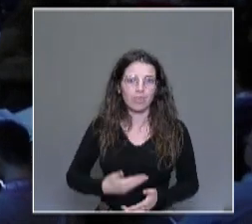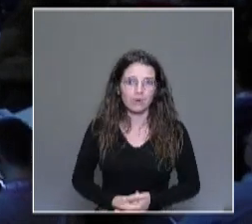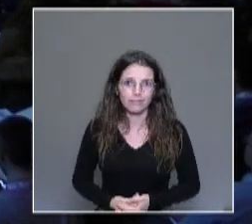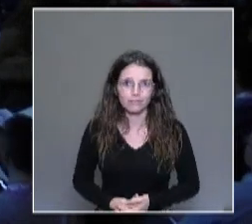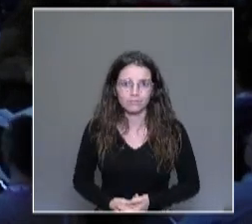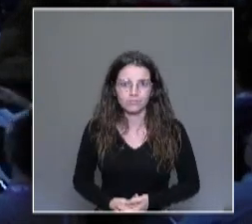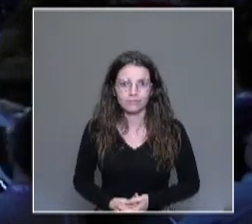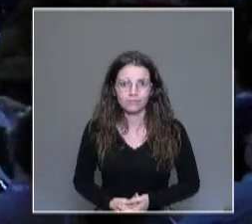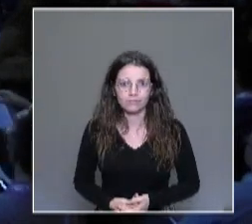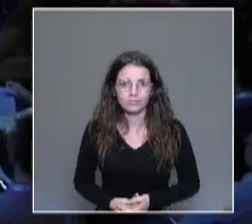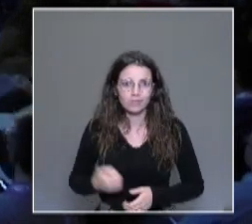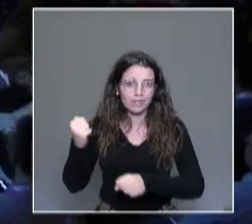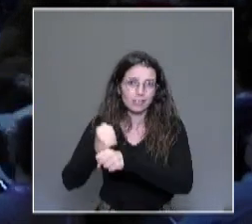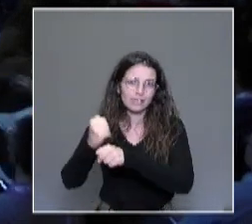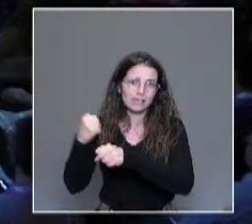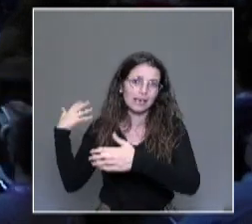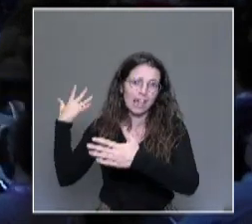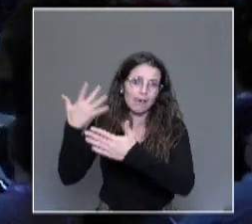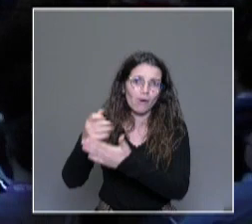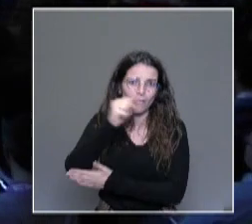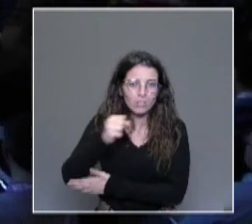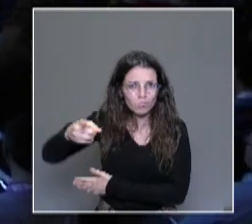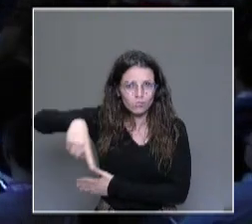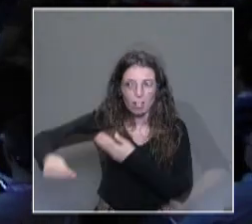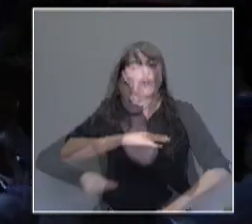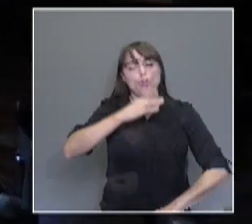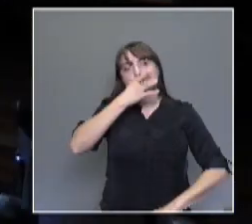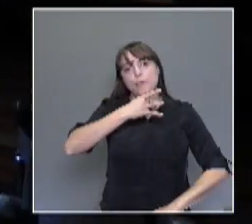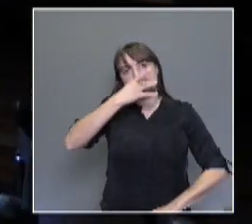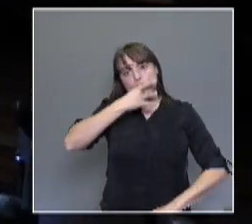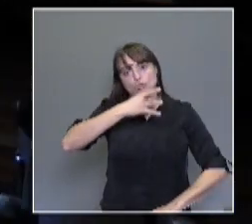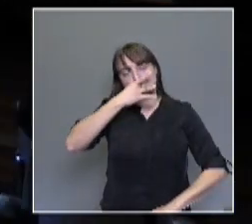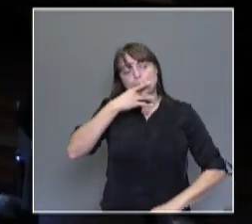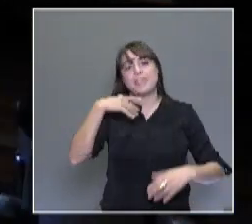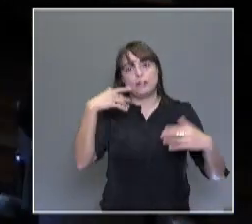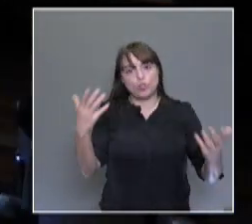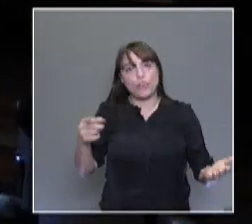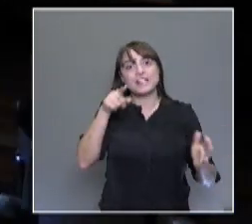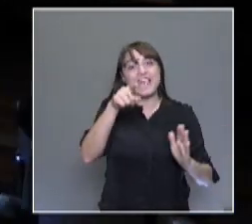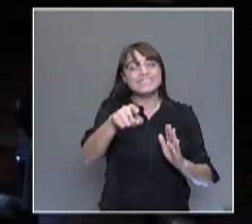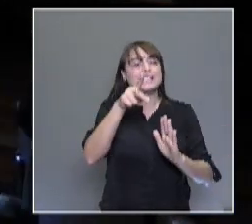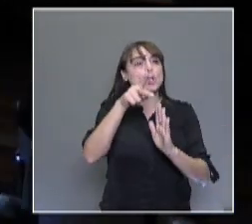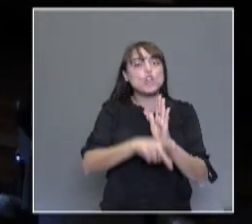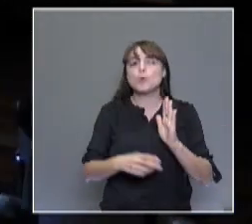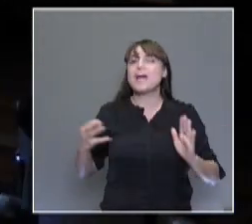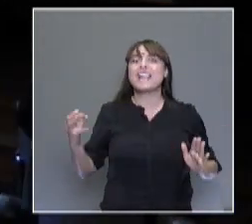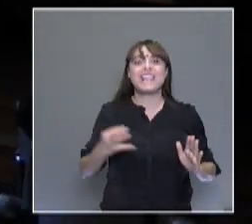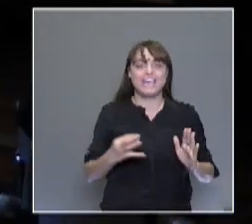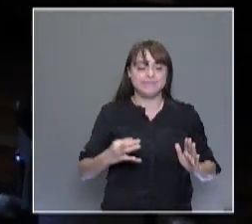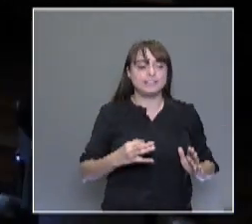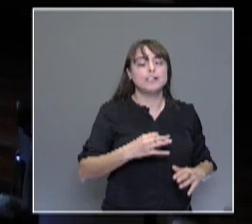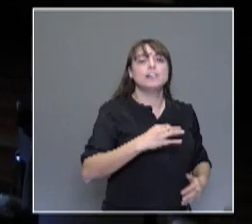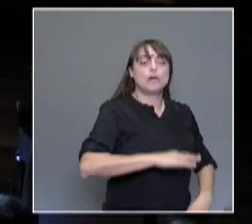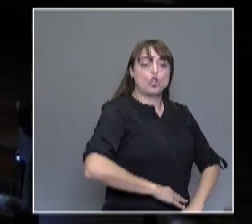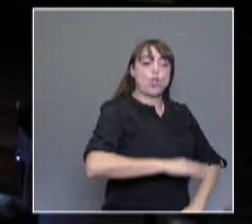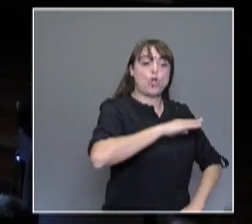Comparado con con seguir haciendo lo que siempre se ha hecho esta Norma es la codificación